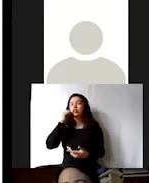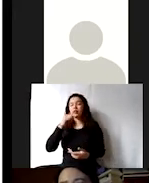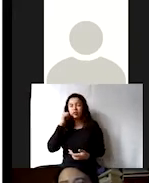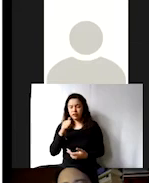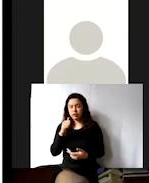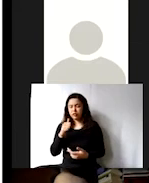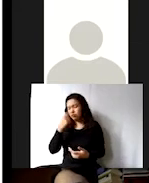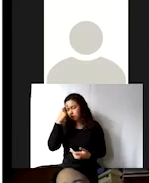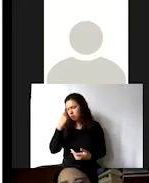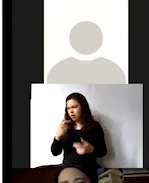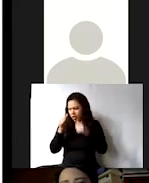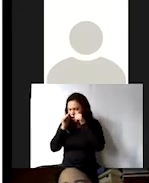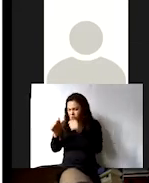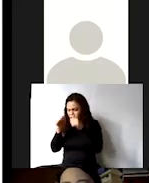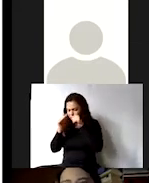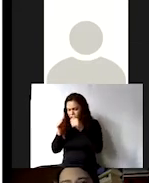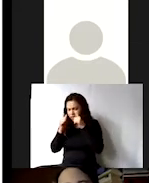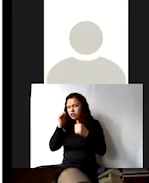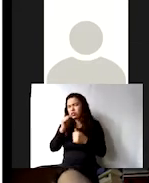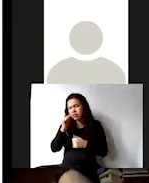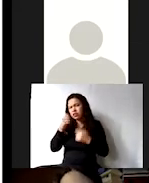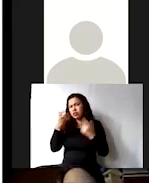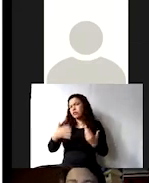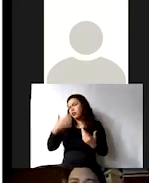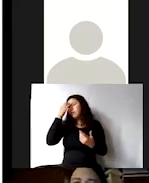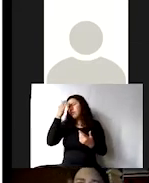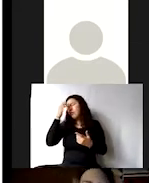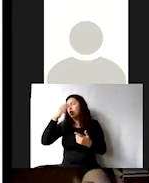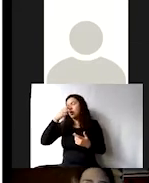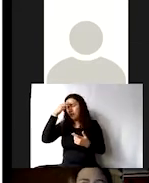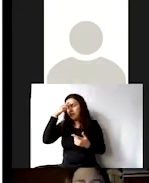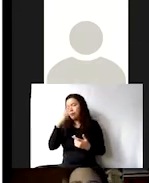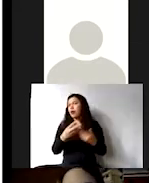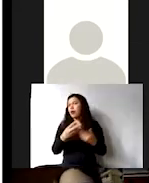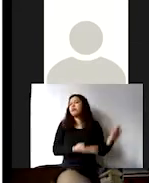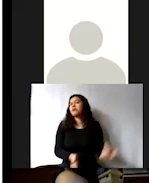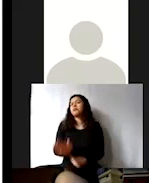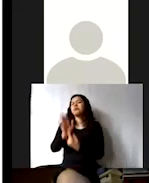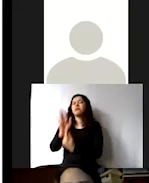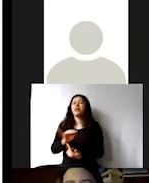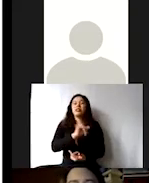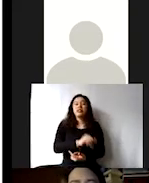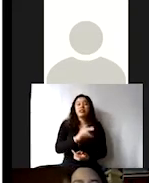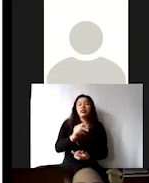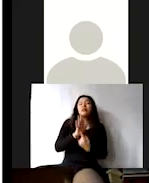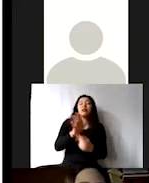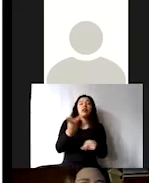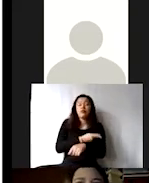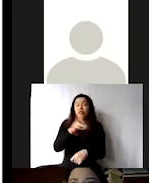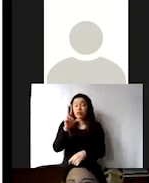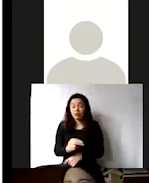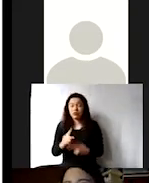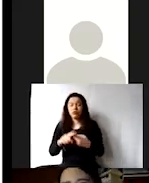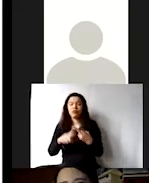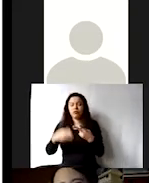al pendiente, saber cuándo es que presenta México, si no presenta, por qué no presentó, saber si al